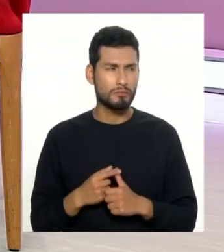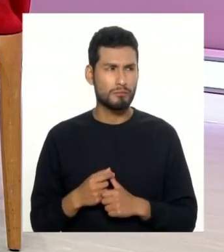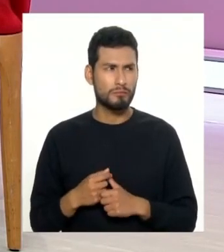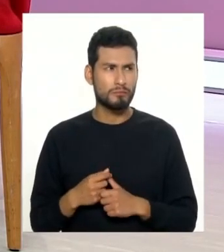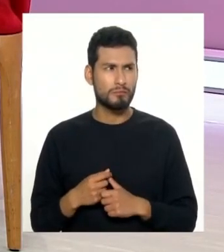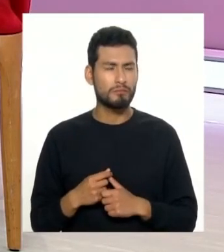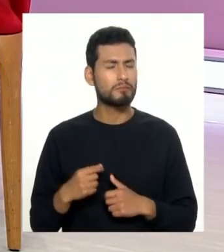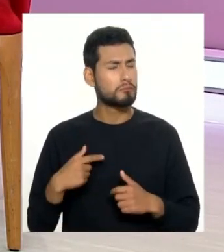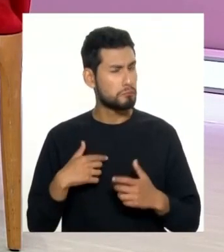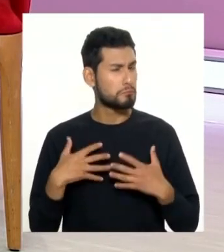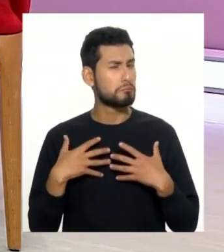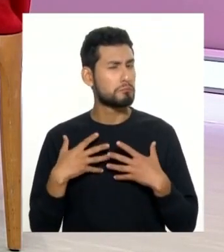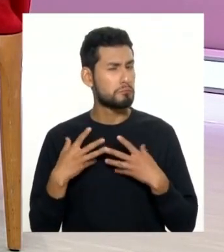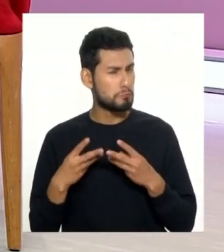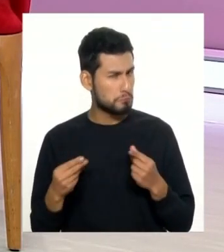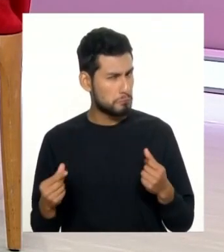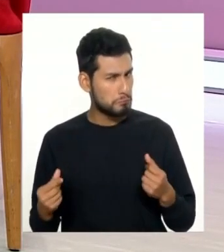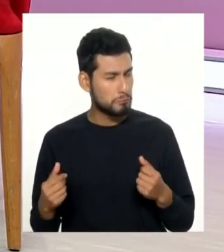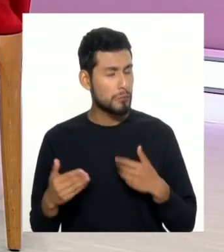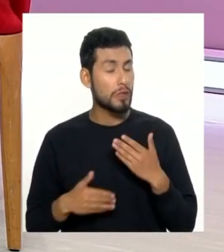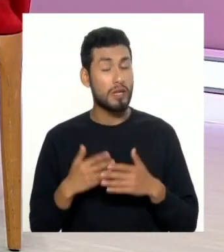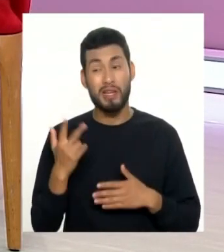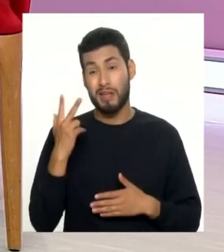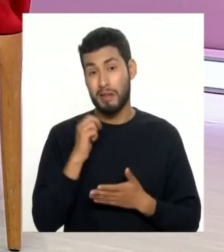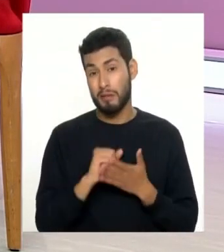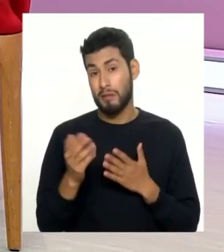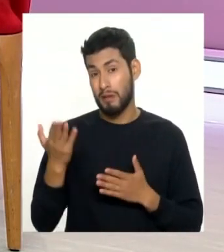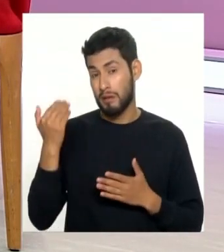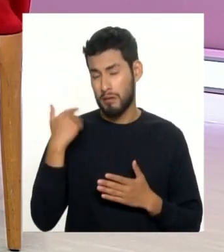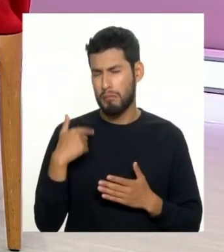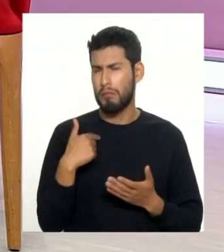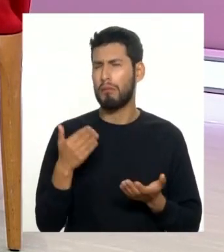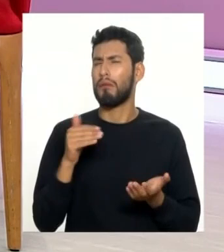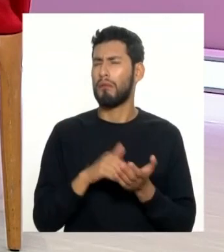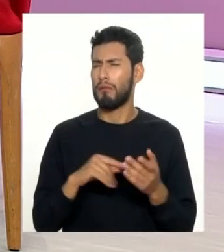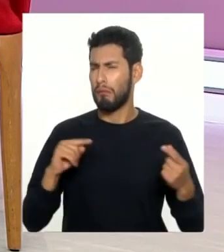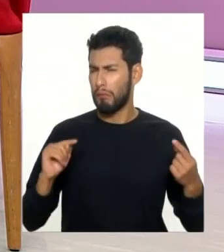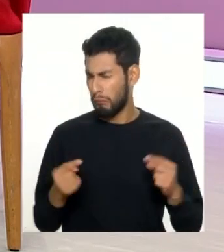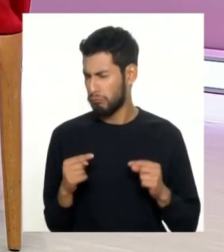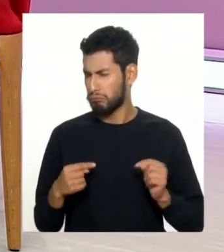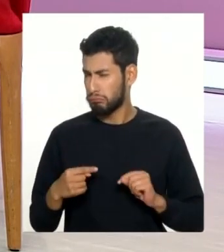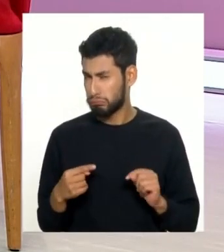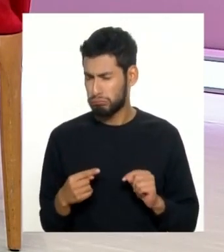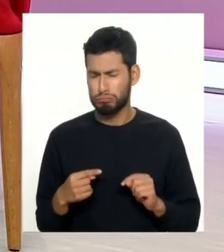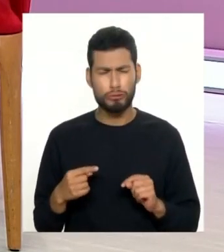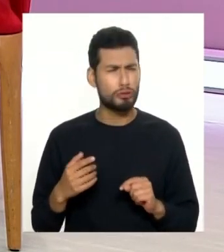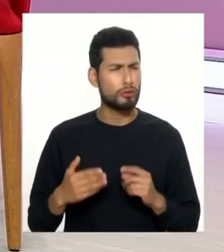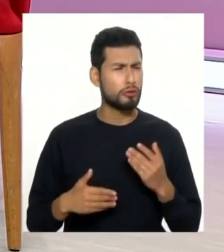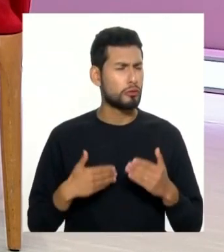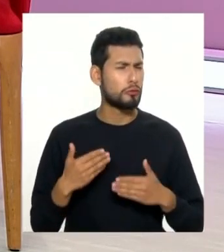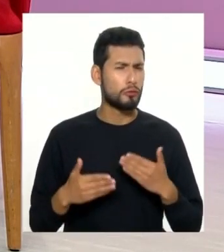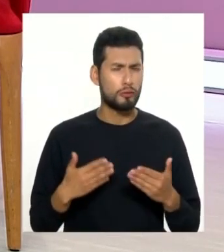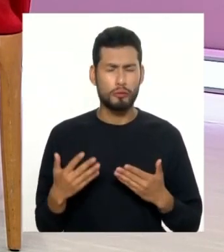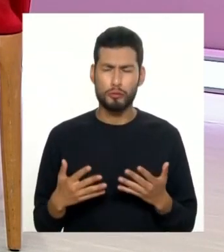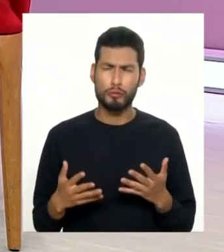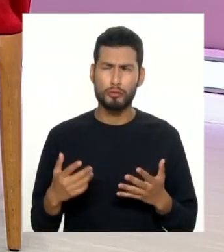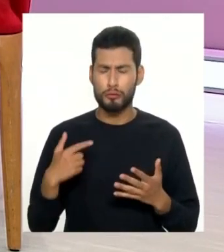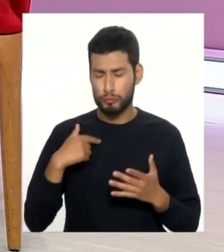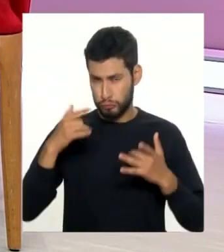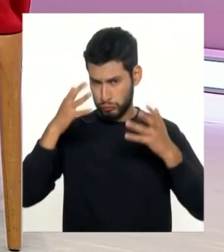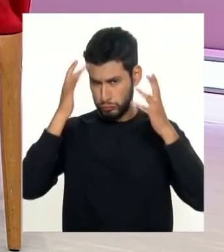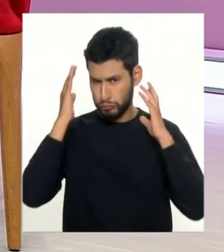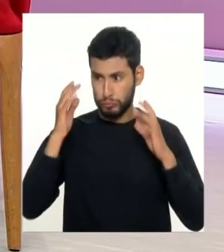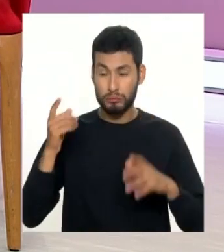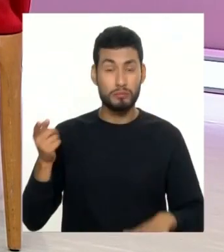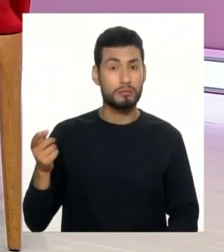me he sanado. Pero ahora último, ya hace 3 meses, nuevamente me repetió este dolor. Y nuevamente el neurólogo me dijo